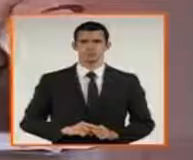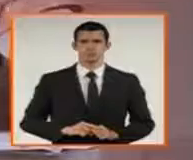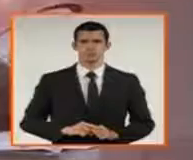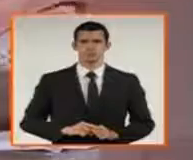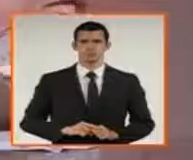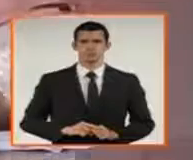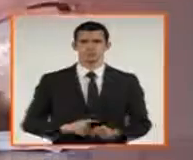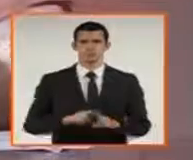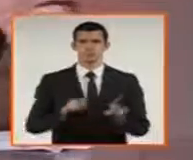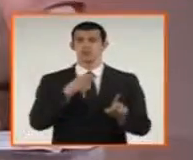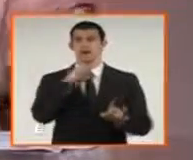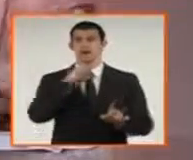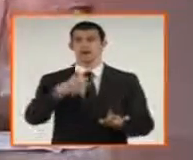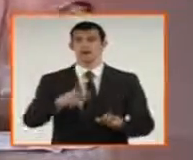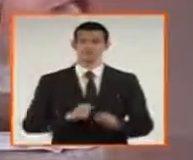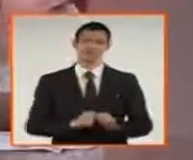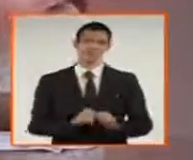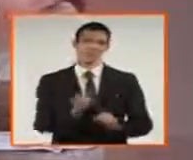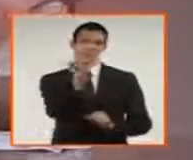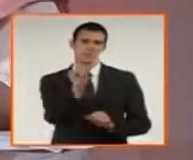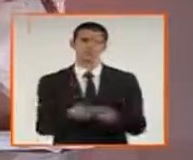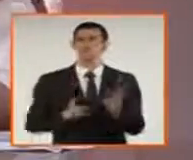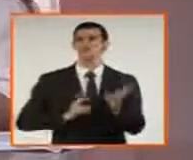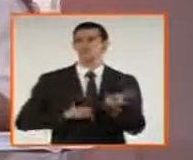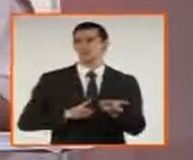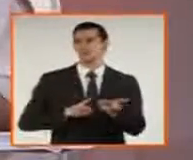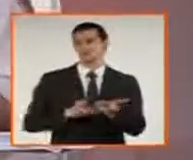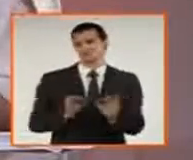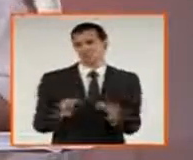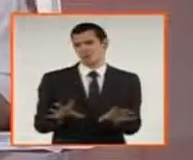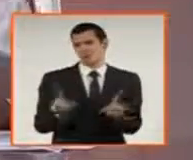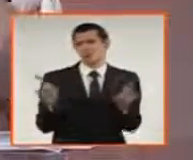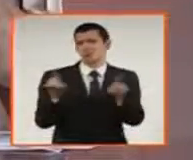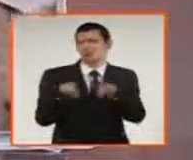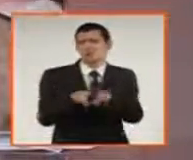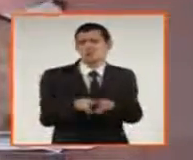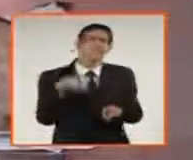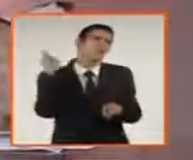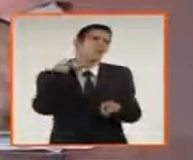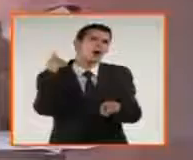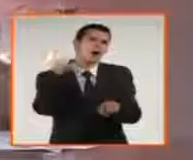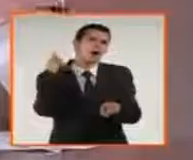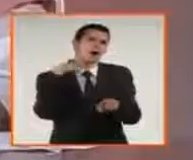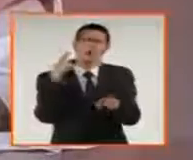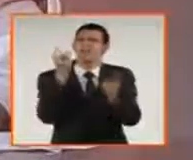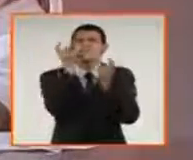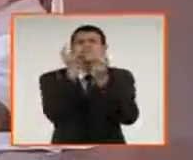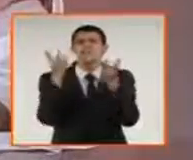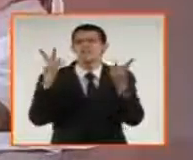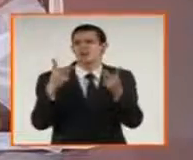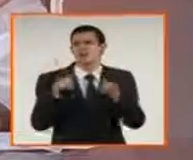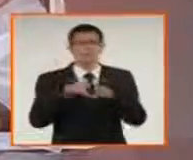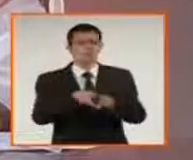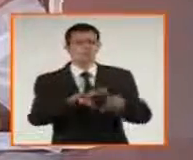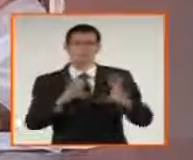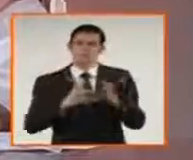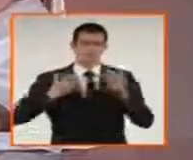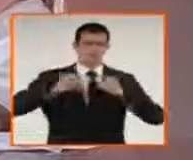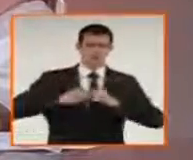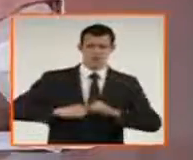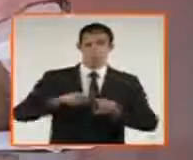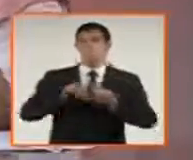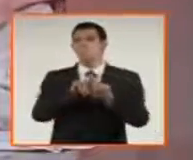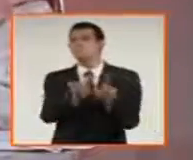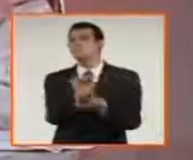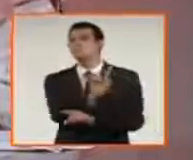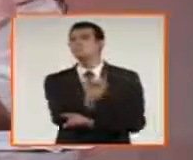en matrimonio, pero aún convirtiéndolo en matrimonio no tienen derecho a alimento a la luz del código vigente. Es una novedad. Es una novedad